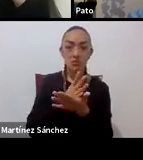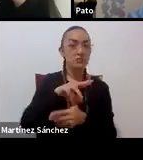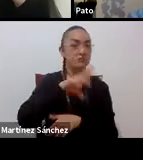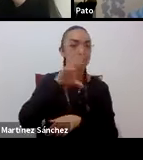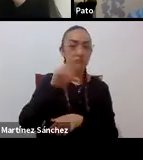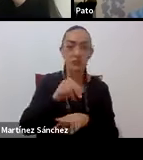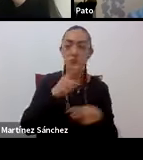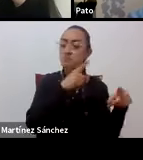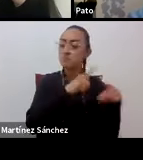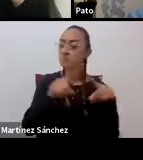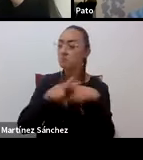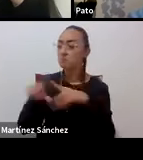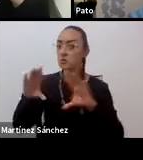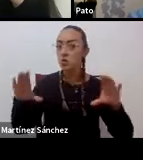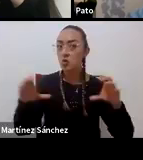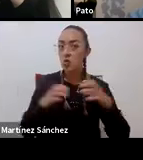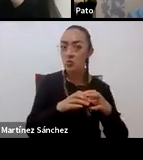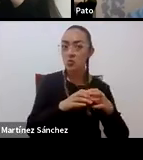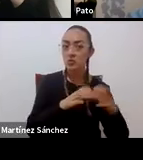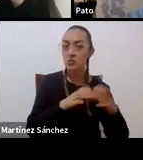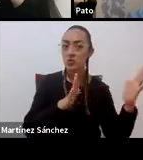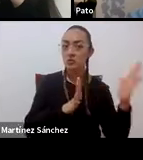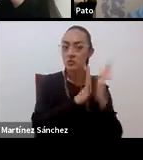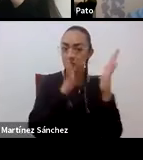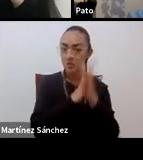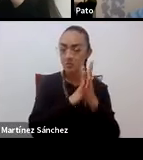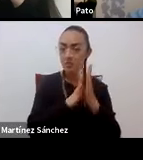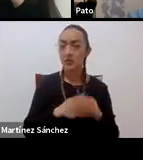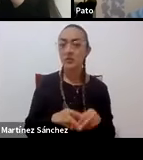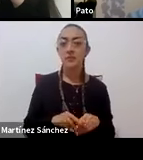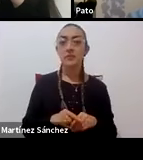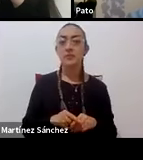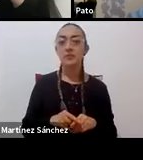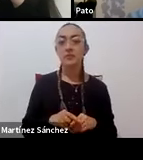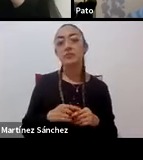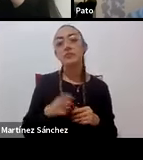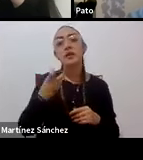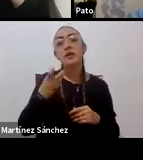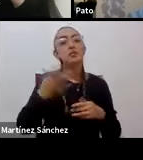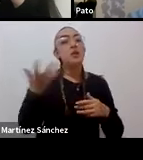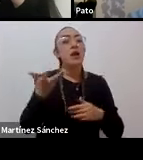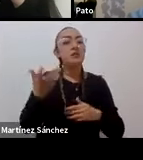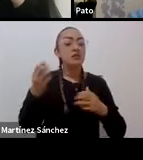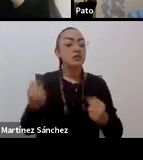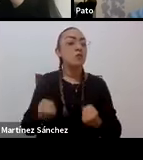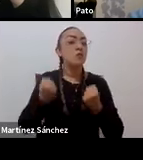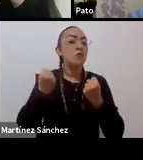fortalecen eventualmente, a lo mejor no en el lapso de tiempo que nos gustaría verlo tan